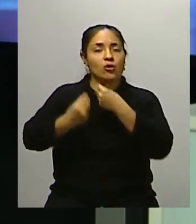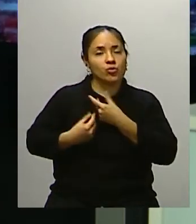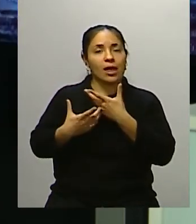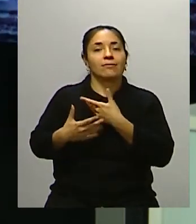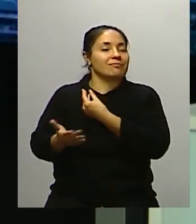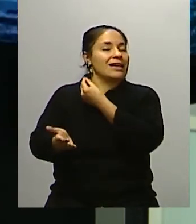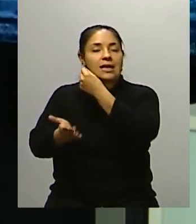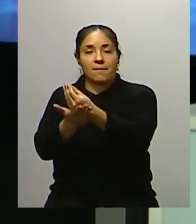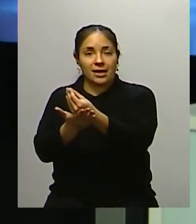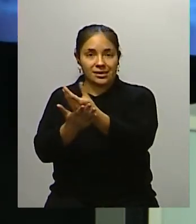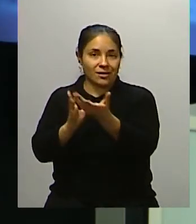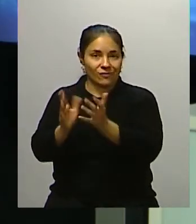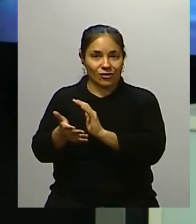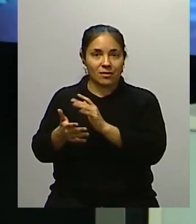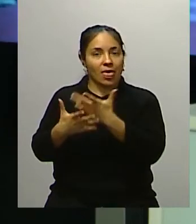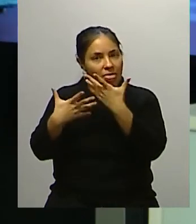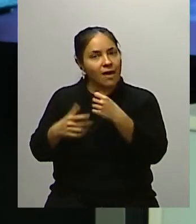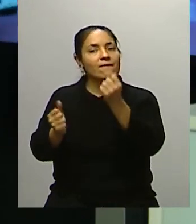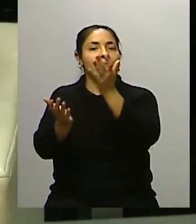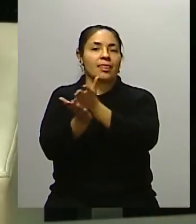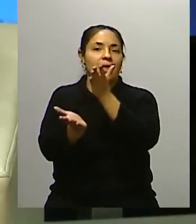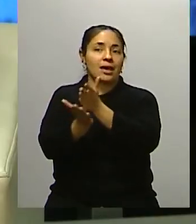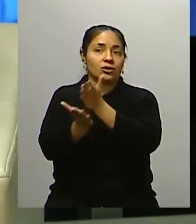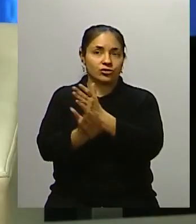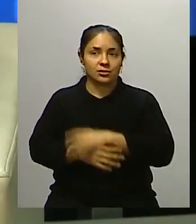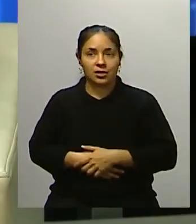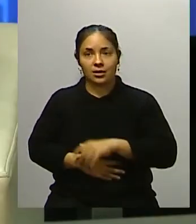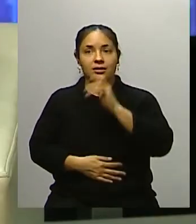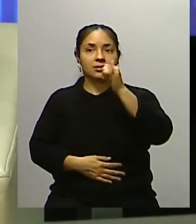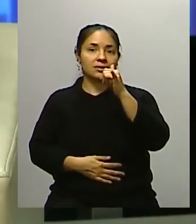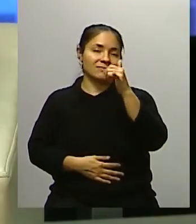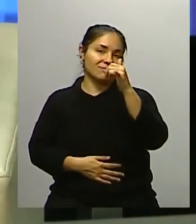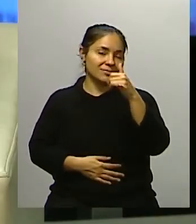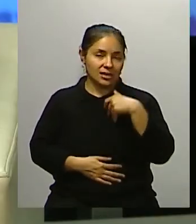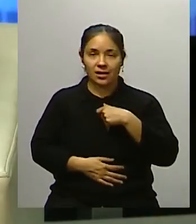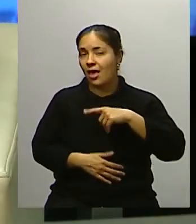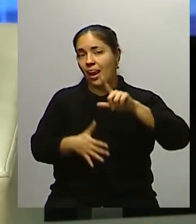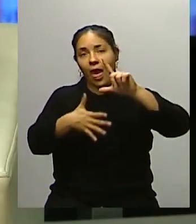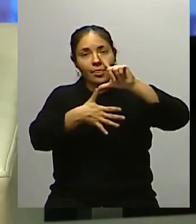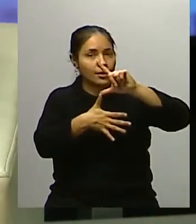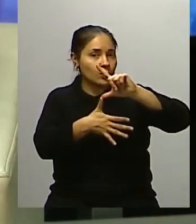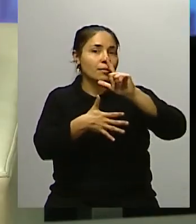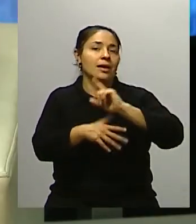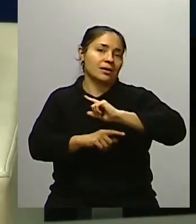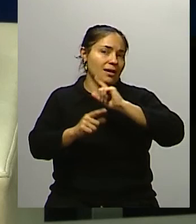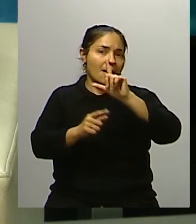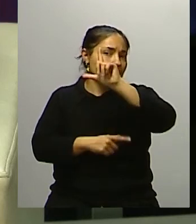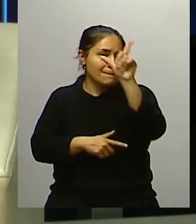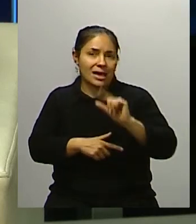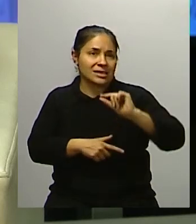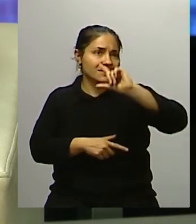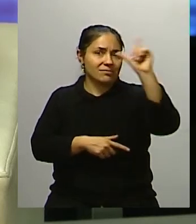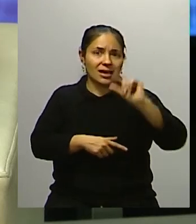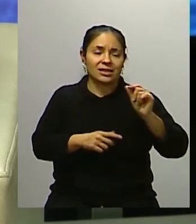por defender nuestros derechos, ¿no? Sí, esto pasa en Latinoamérica, esto pasa en grandes países del